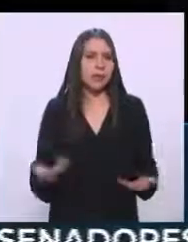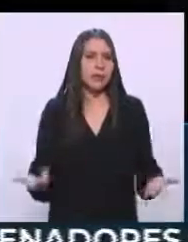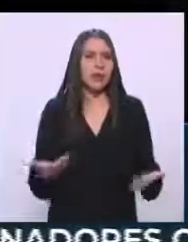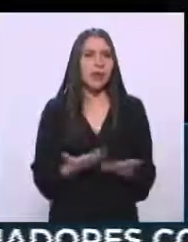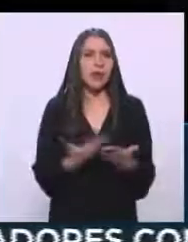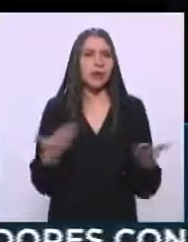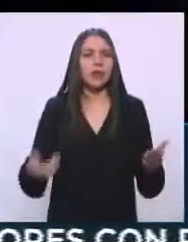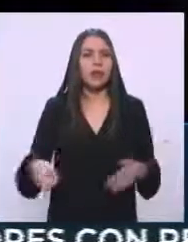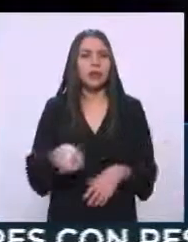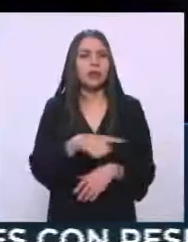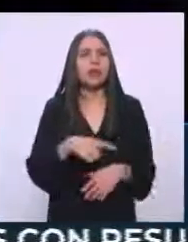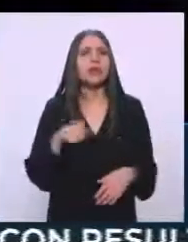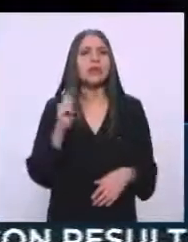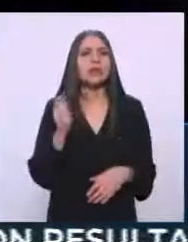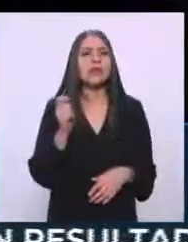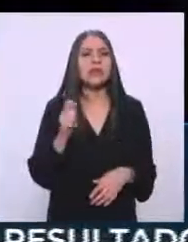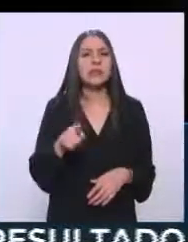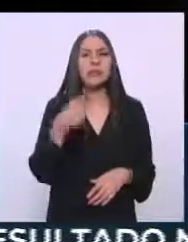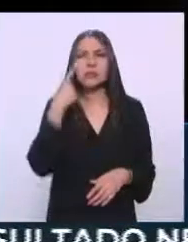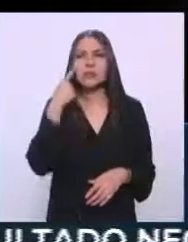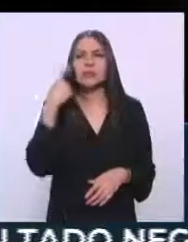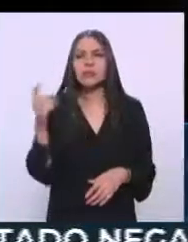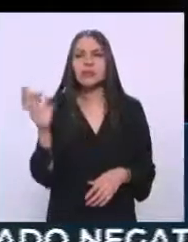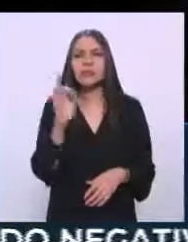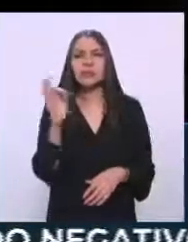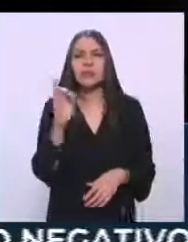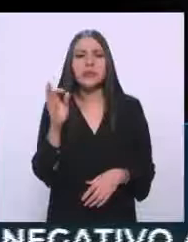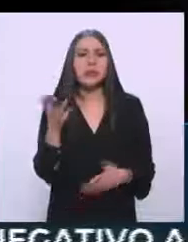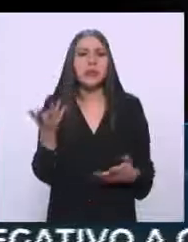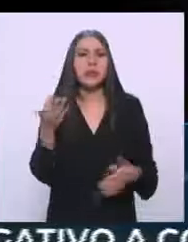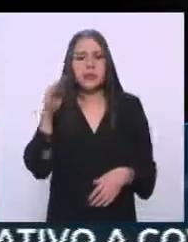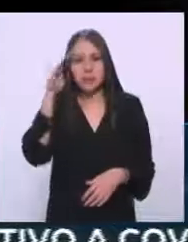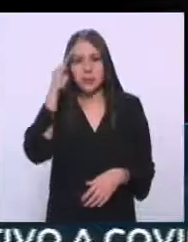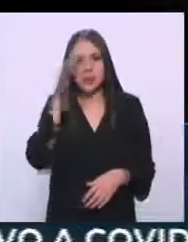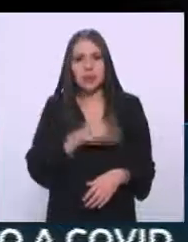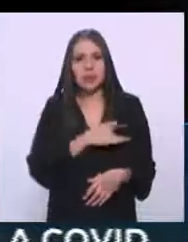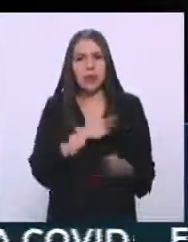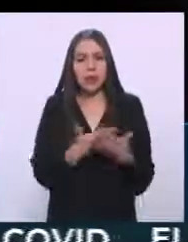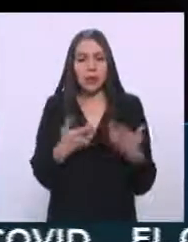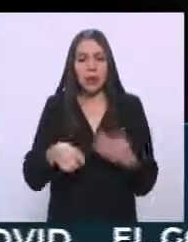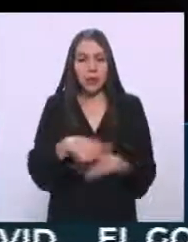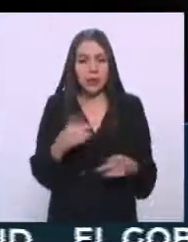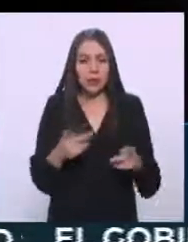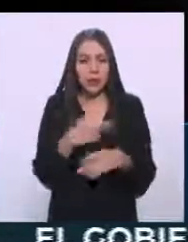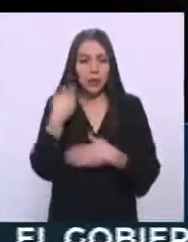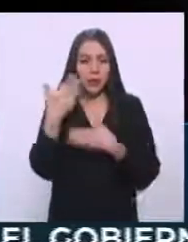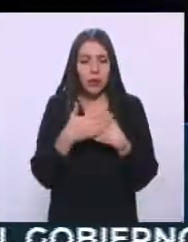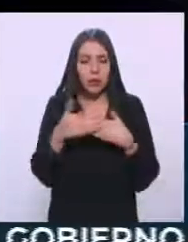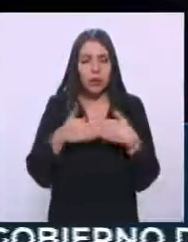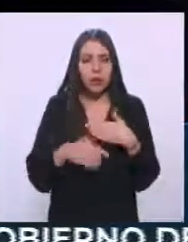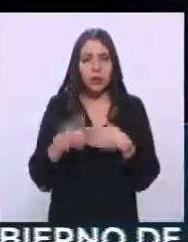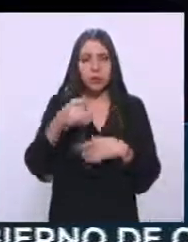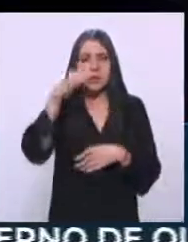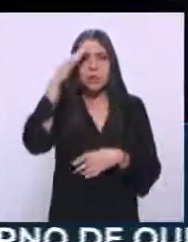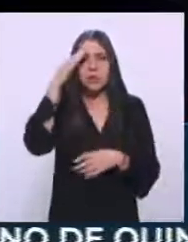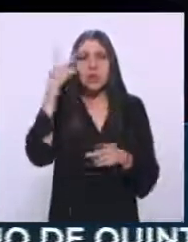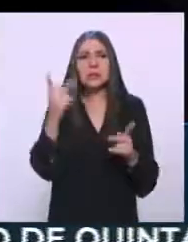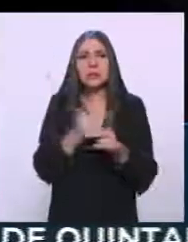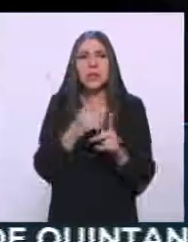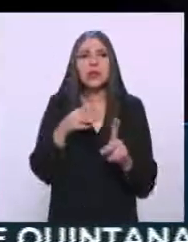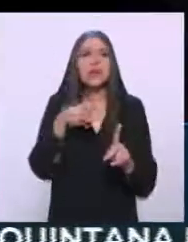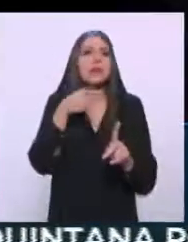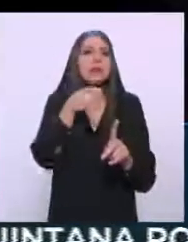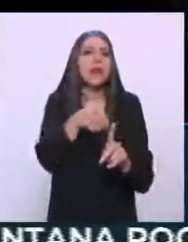estarían caminando o cuál es el alcance que tú prevés que podría tener este ejercicio que ahora van a empezar? Sí, o